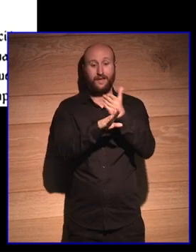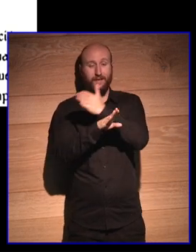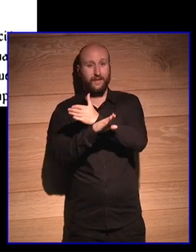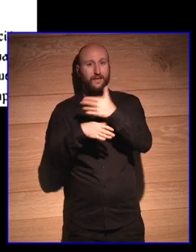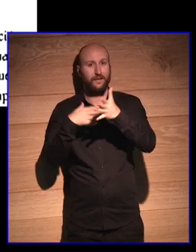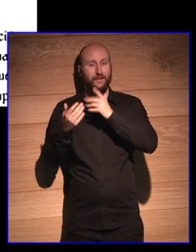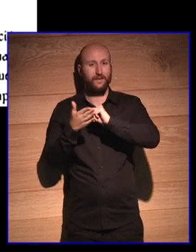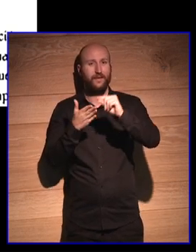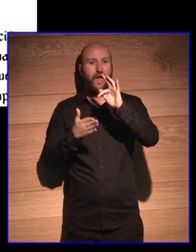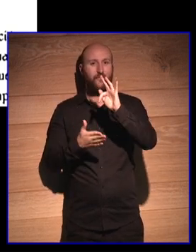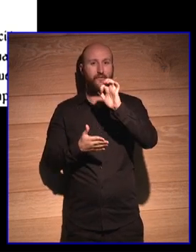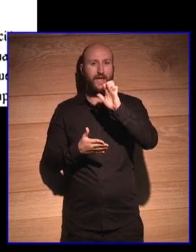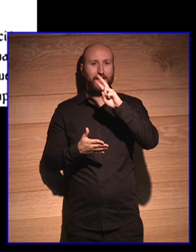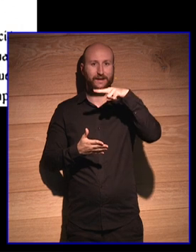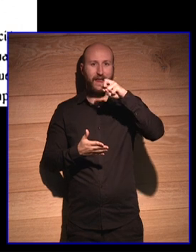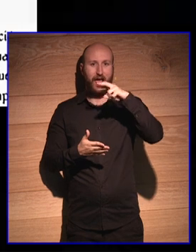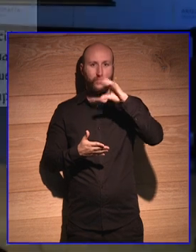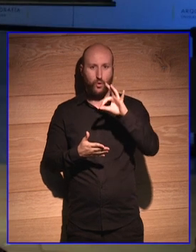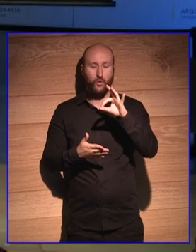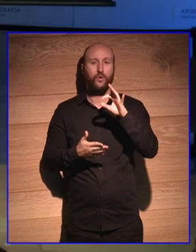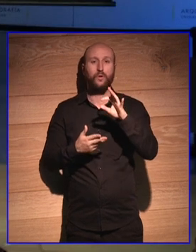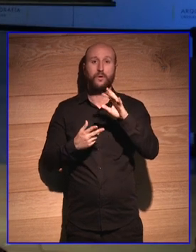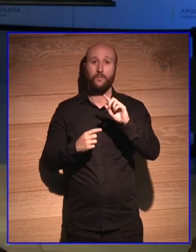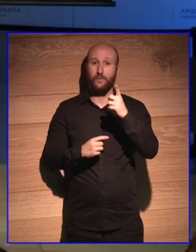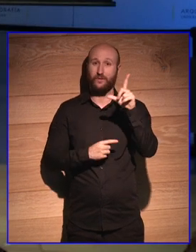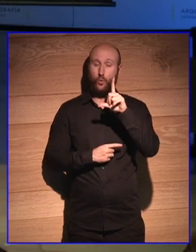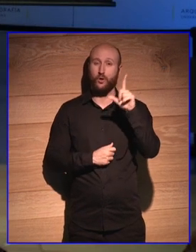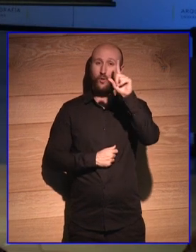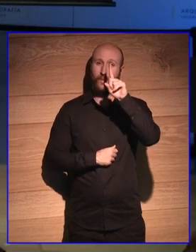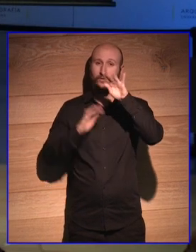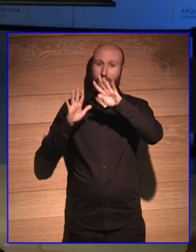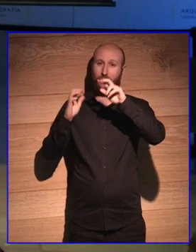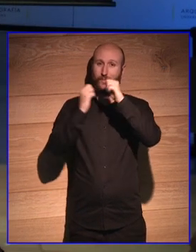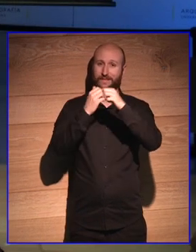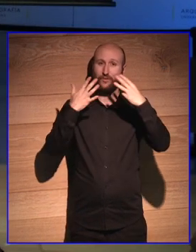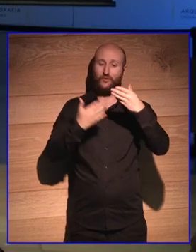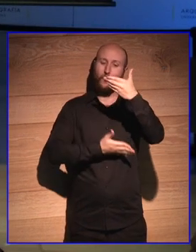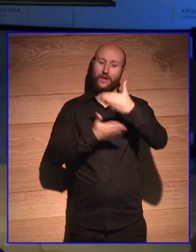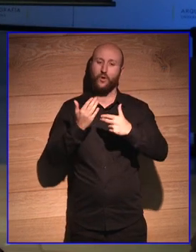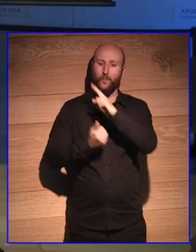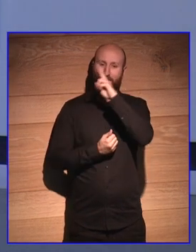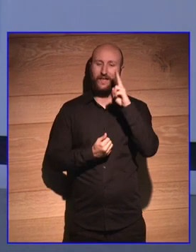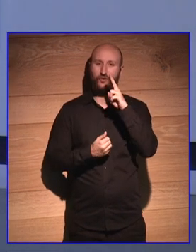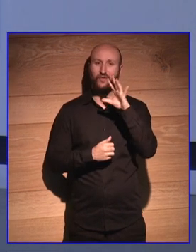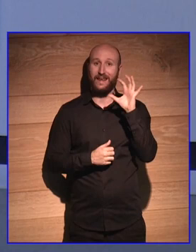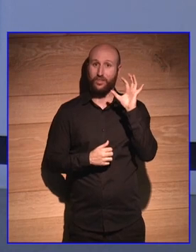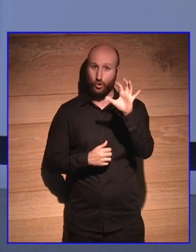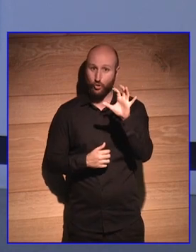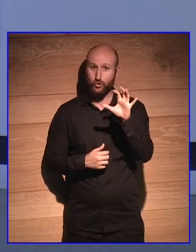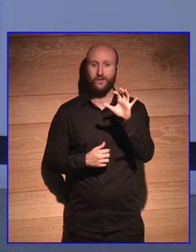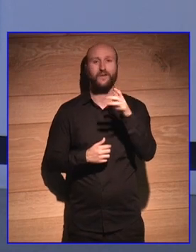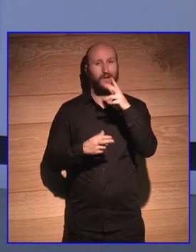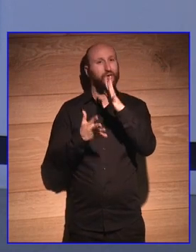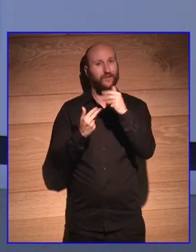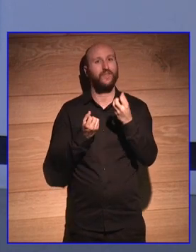compositor fernando remacha a primeros de julio de 1928 el periódico madrileño la nación se hacía eco de la noticia